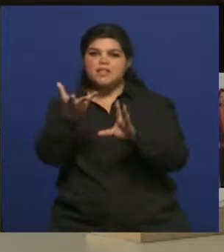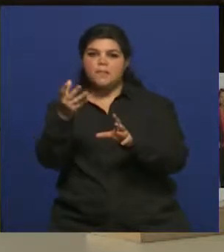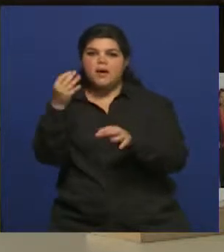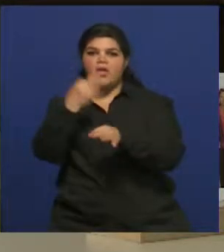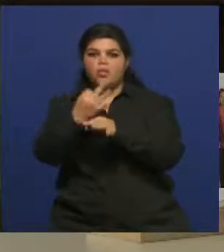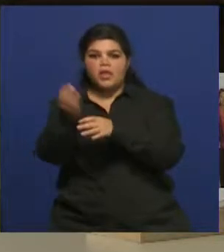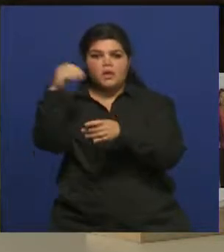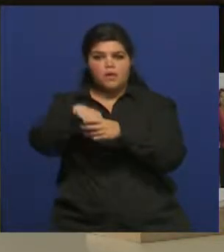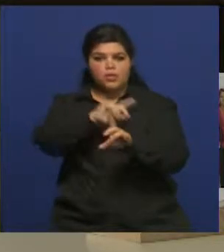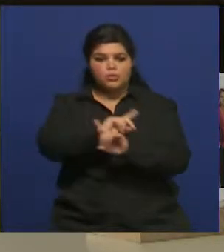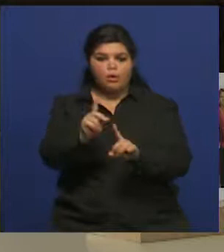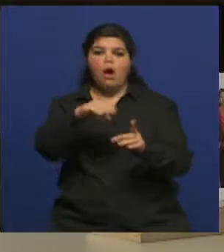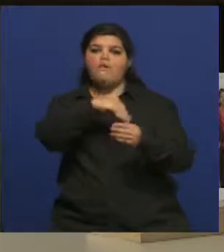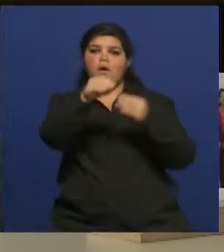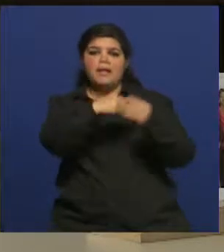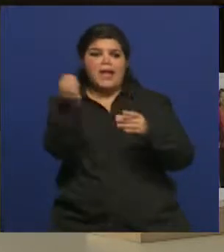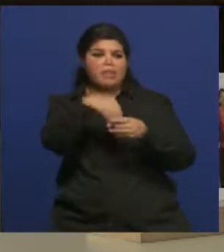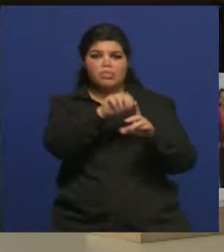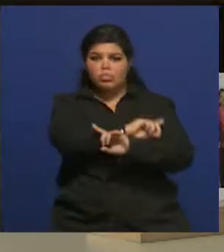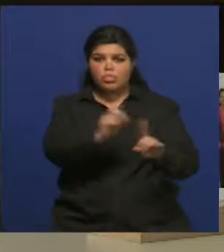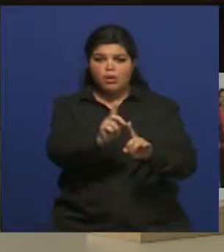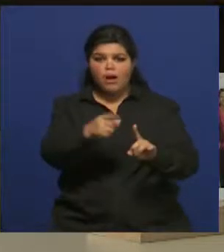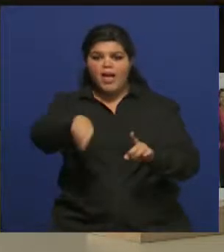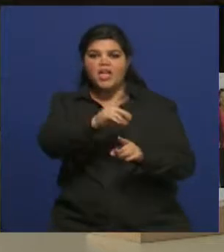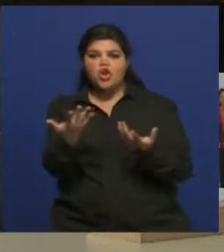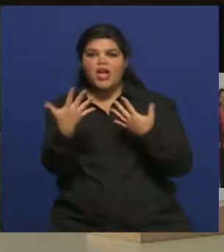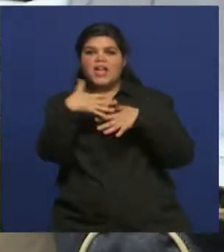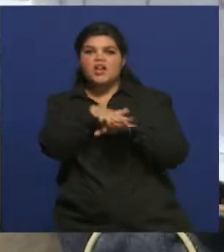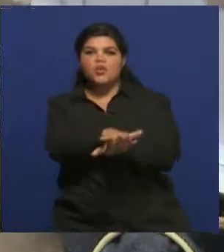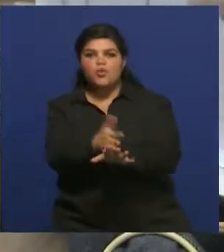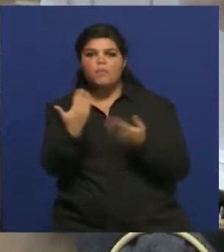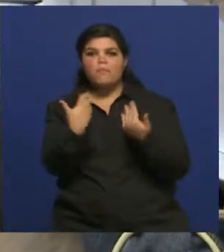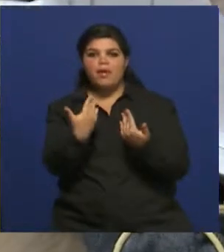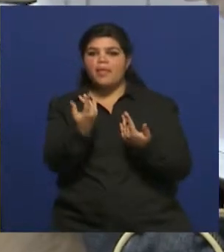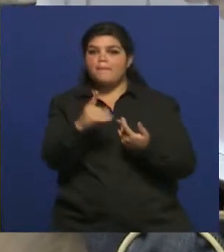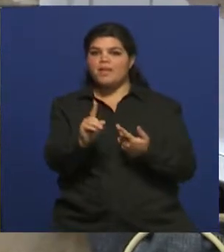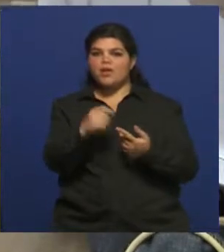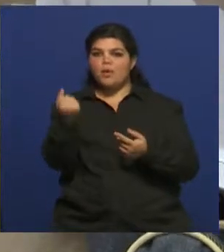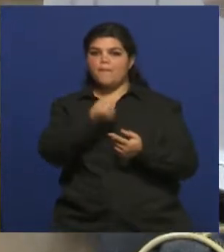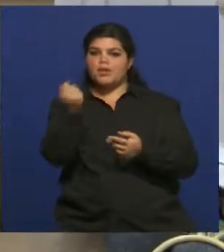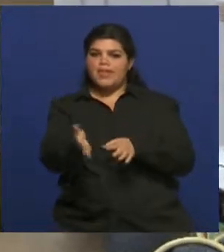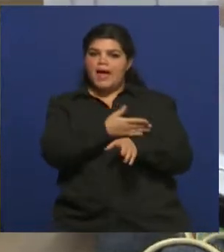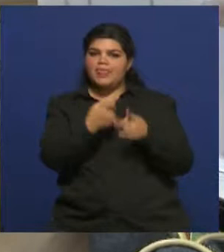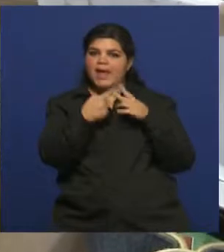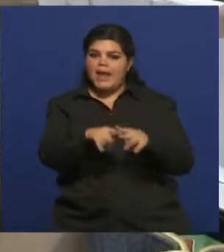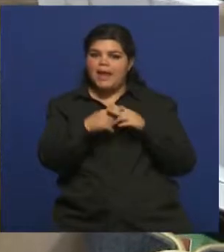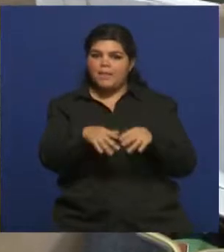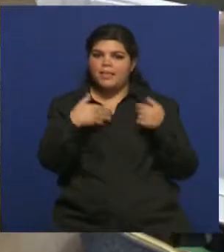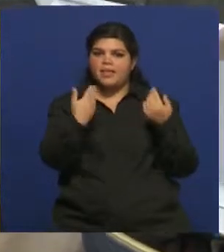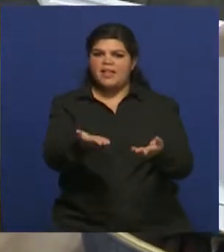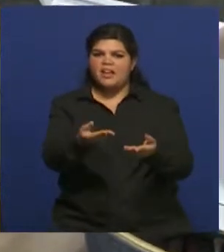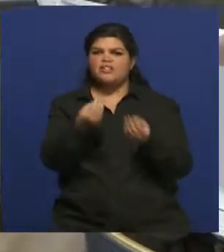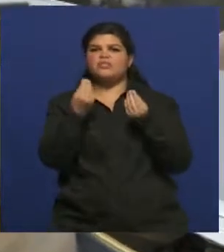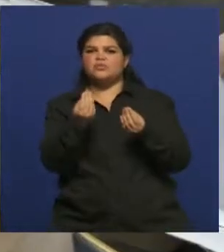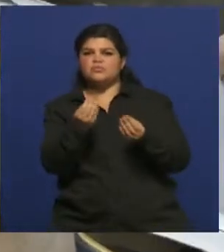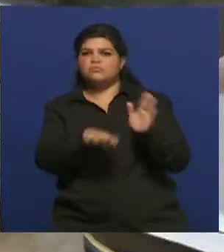fuera del sistema familiar, incluir pero con herramientas. ¿Esto qué quiere decir? Trabajar